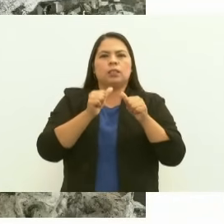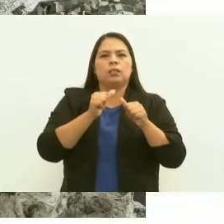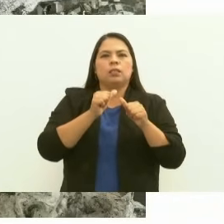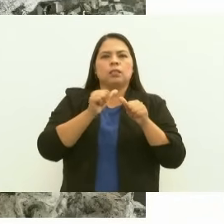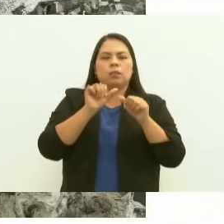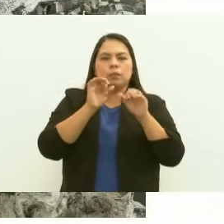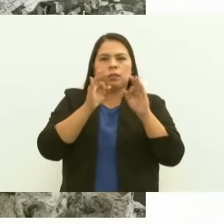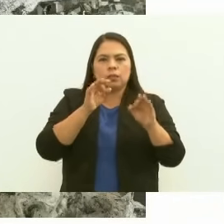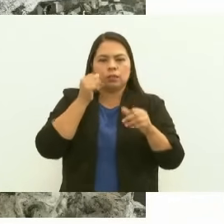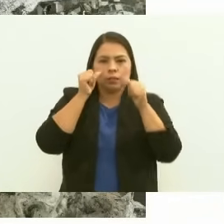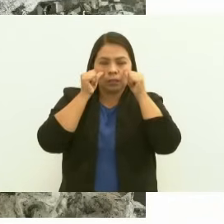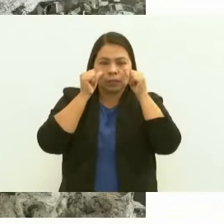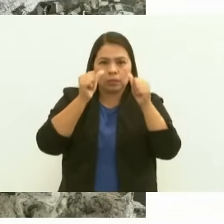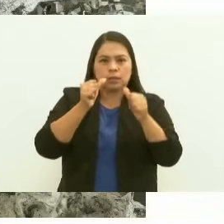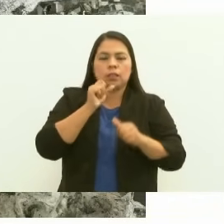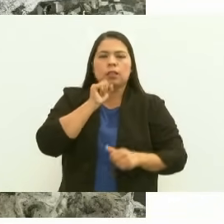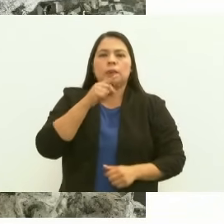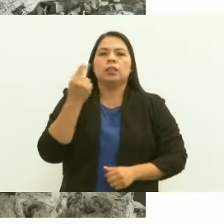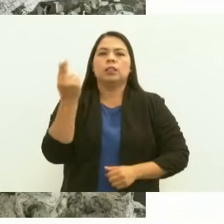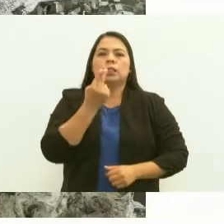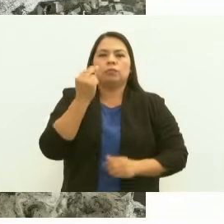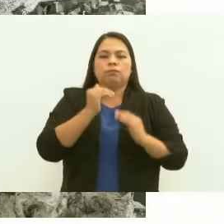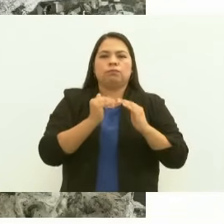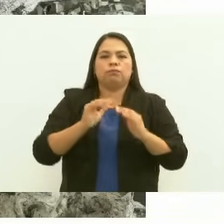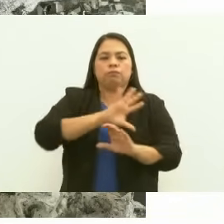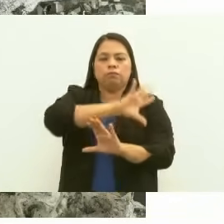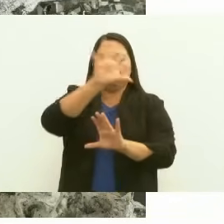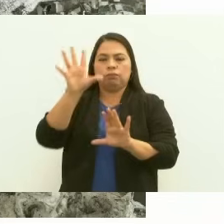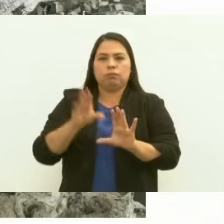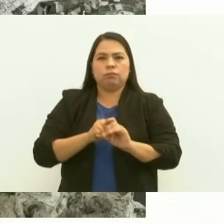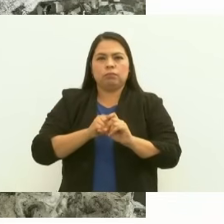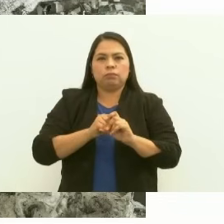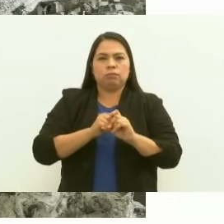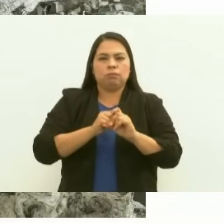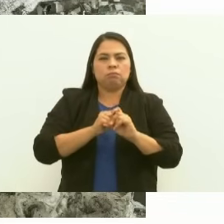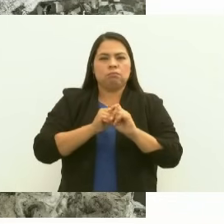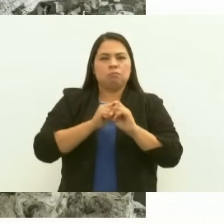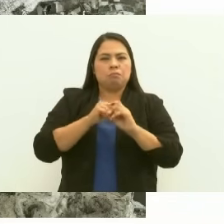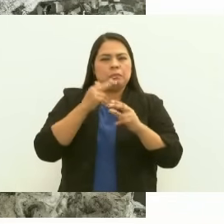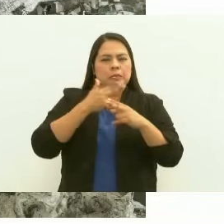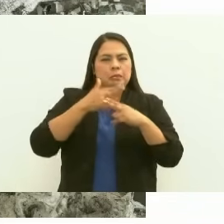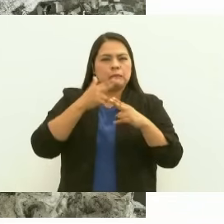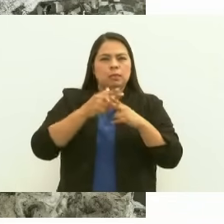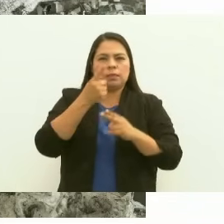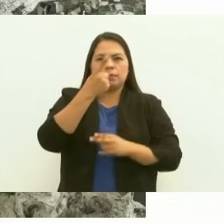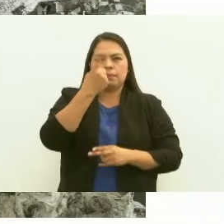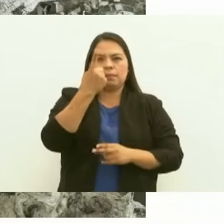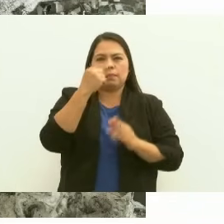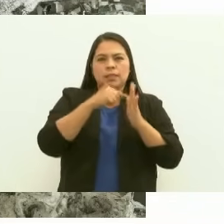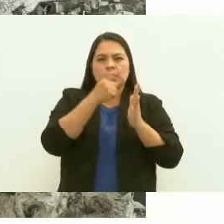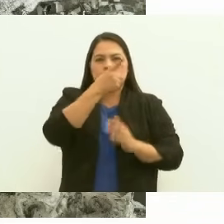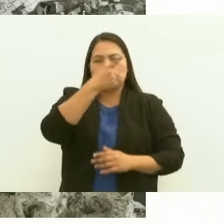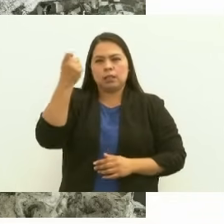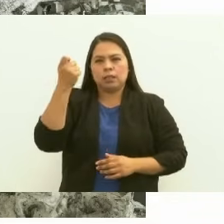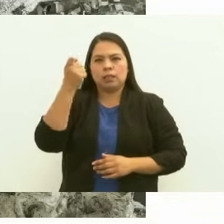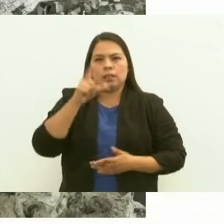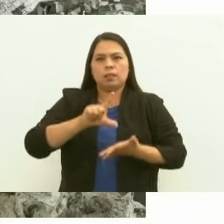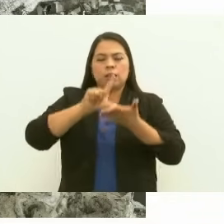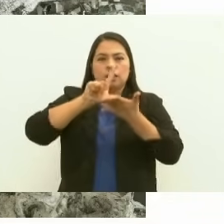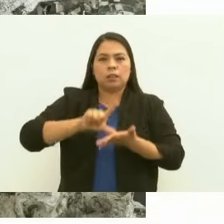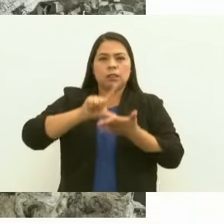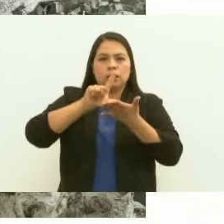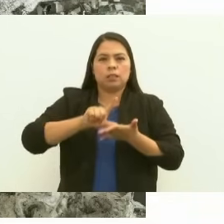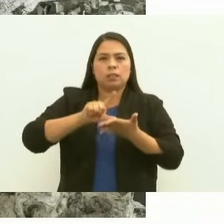potabilización convencional, y tendrá una capacidad hasta 1.100 litros por segundo en beneficio de